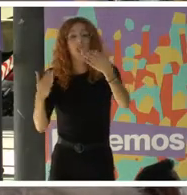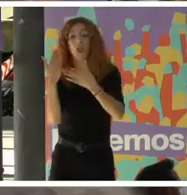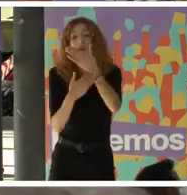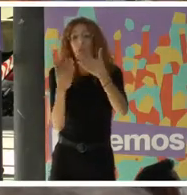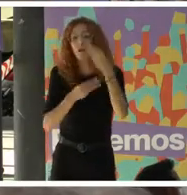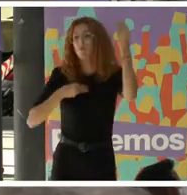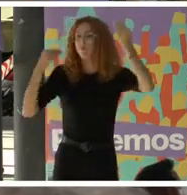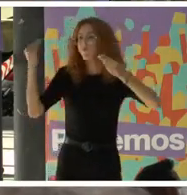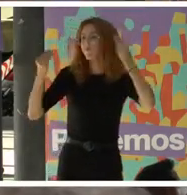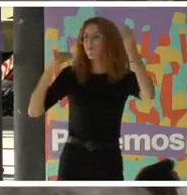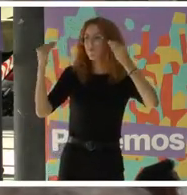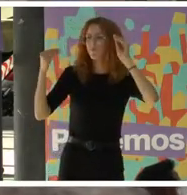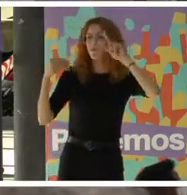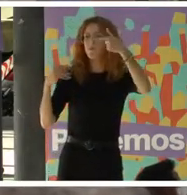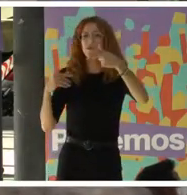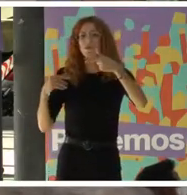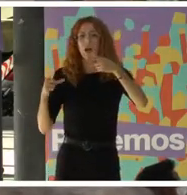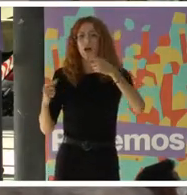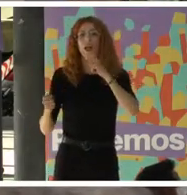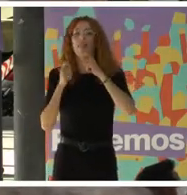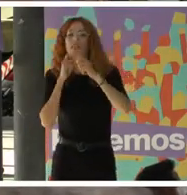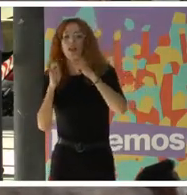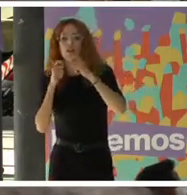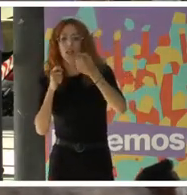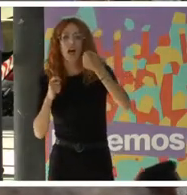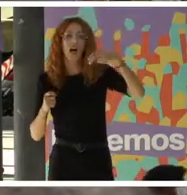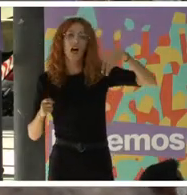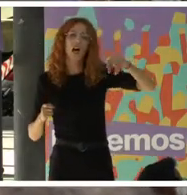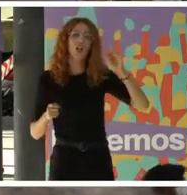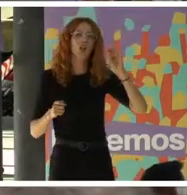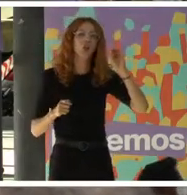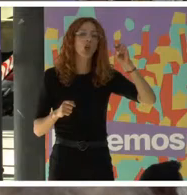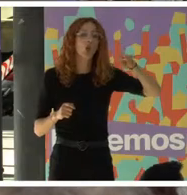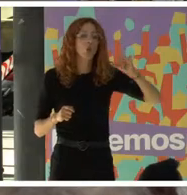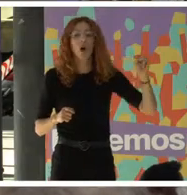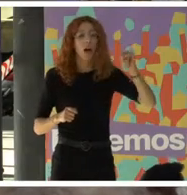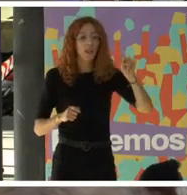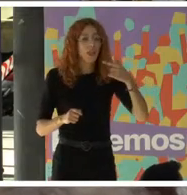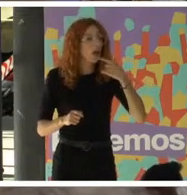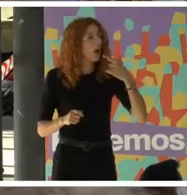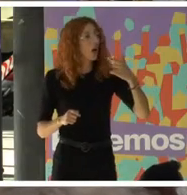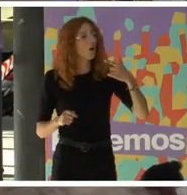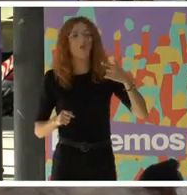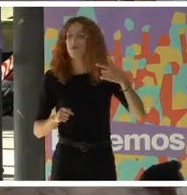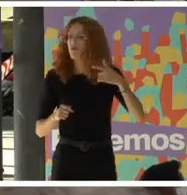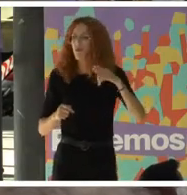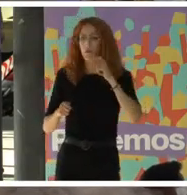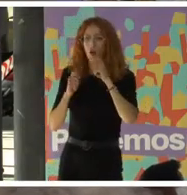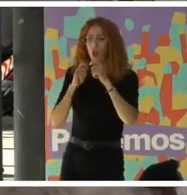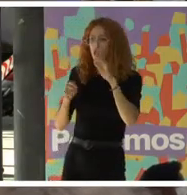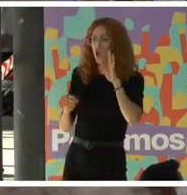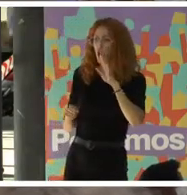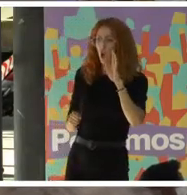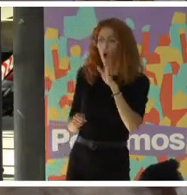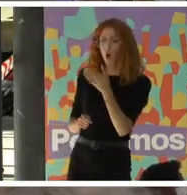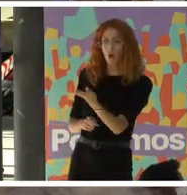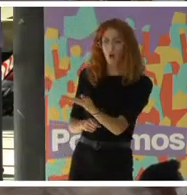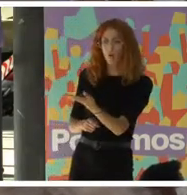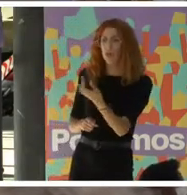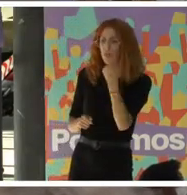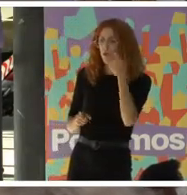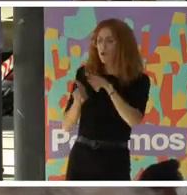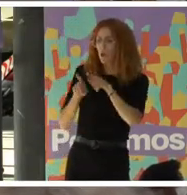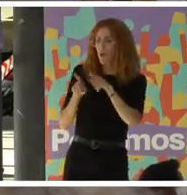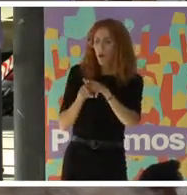de reflexión, se va a darle una entrevista a Antonio García Ferreras, un periodista corrupto que sabemos que ha conspirado